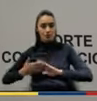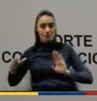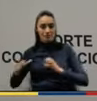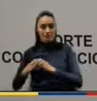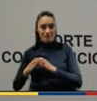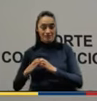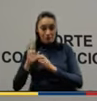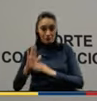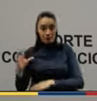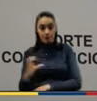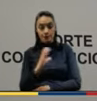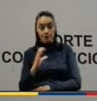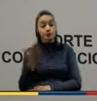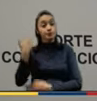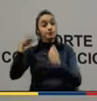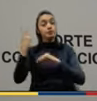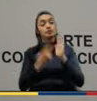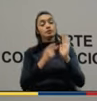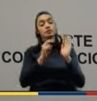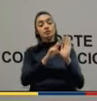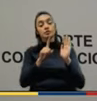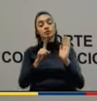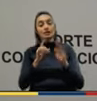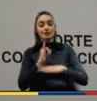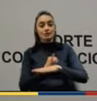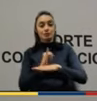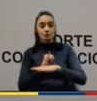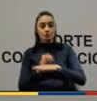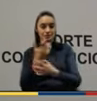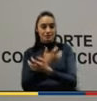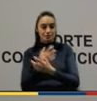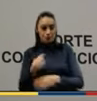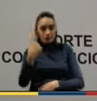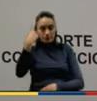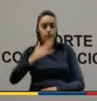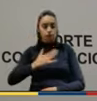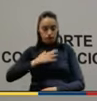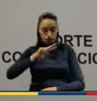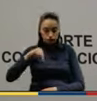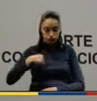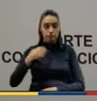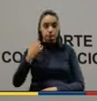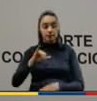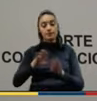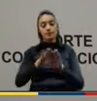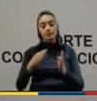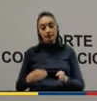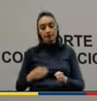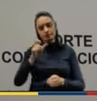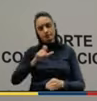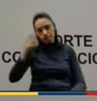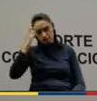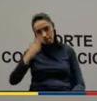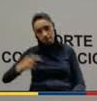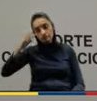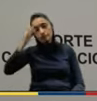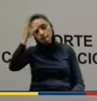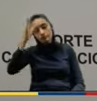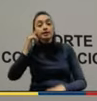el año 2021, en el Instituto de Ciencia Política Hernán Echavarría Olózaga, desarrollamos varias mesas de expertos con representantes